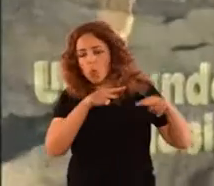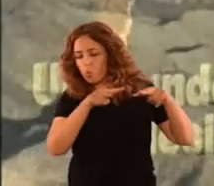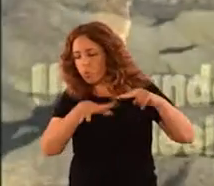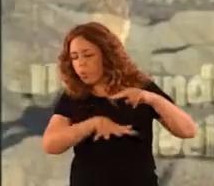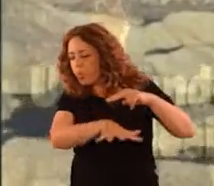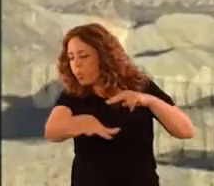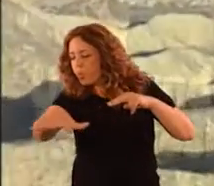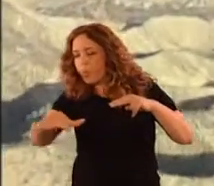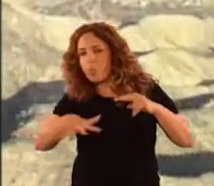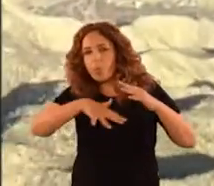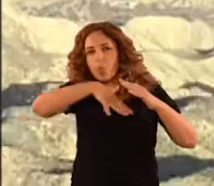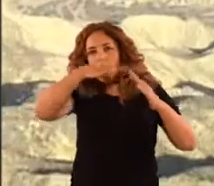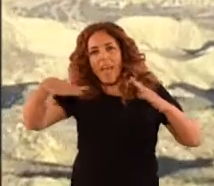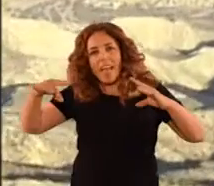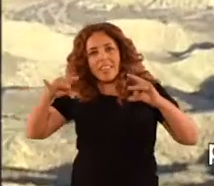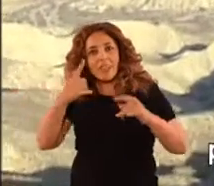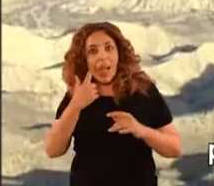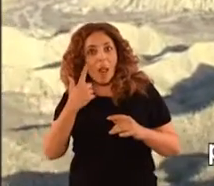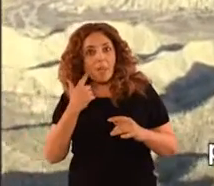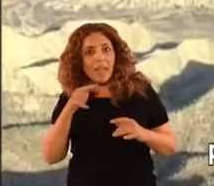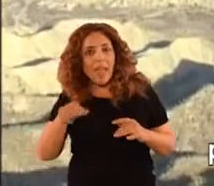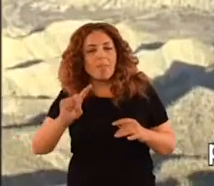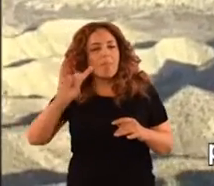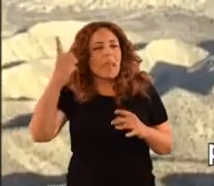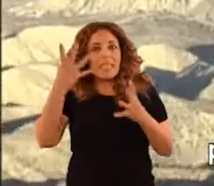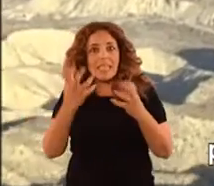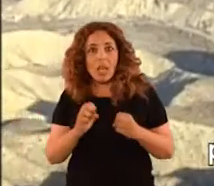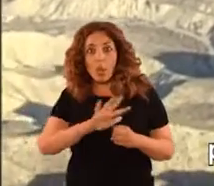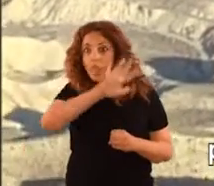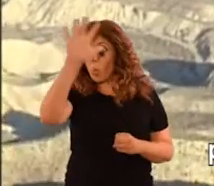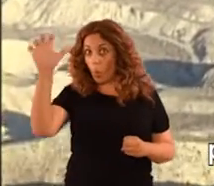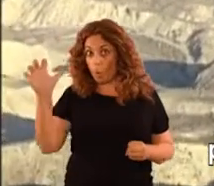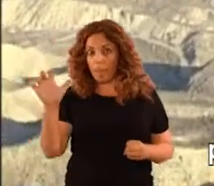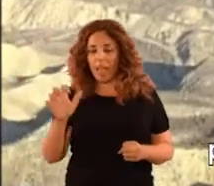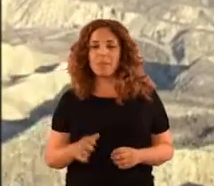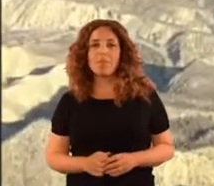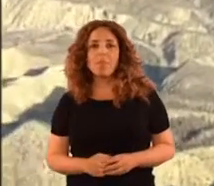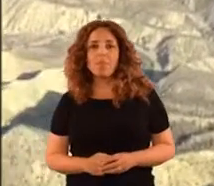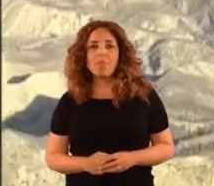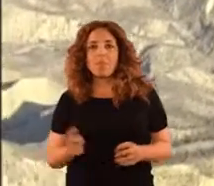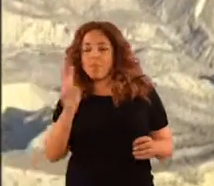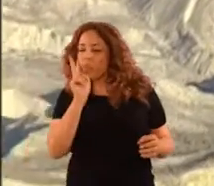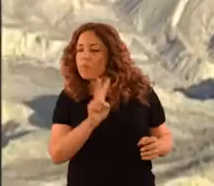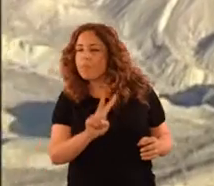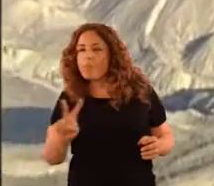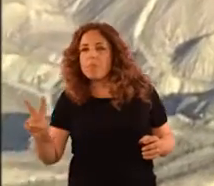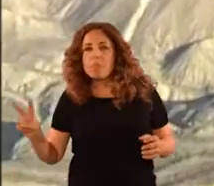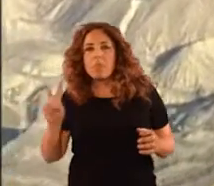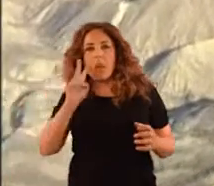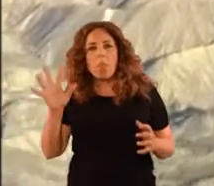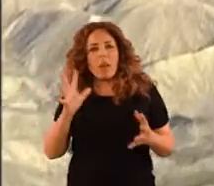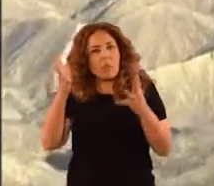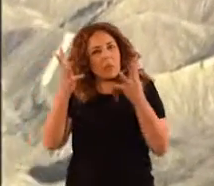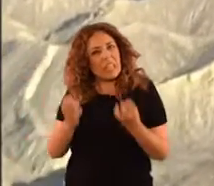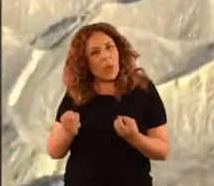Sobrevolamos el territorio desértico de Almería, probablemente el más árido de Europa. A primera vista parece